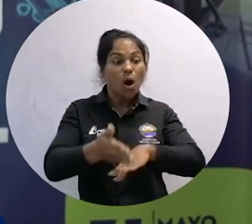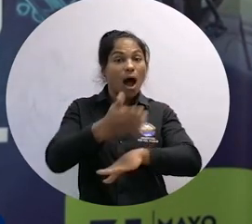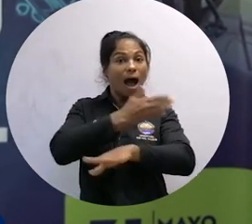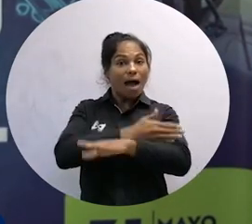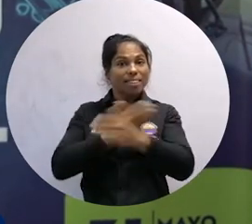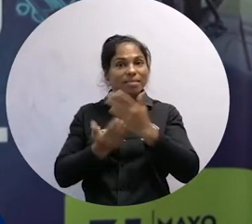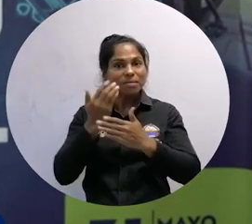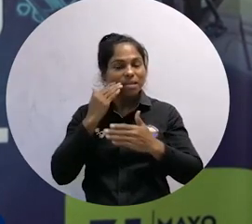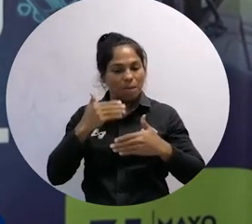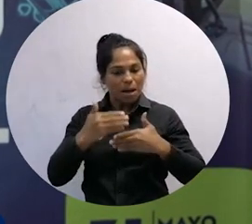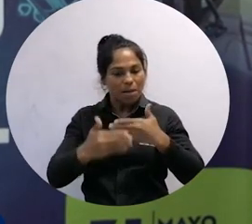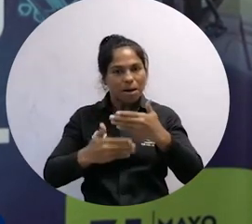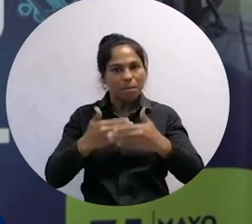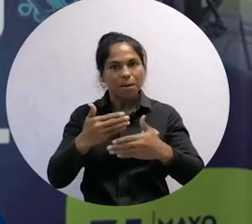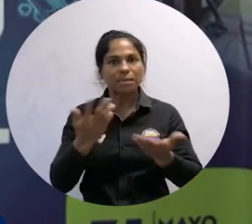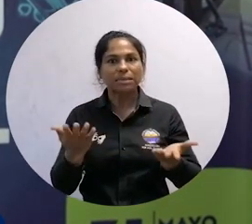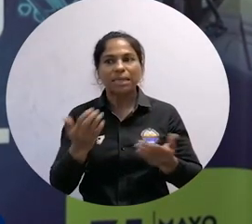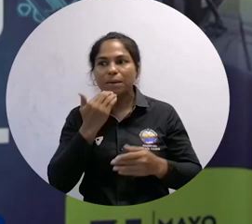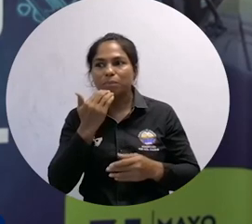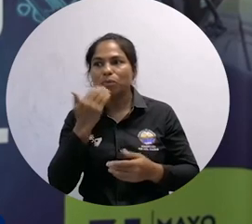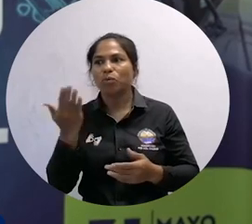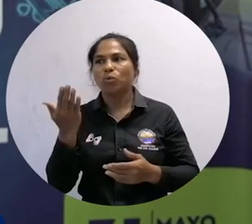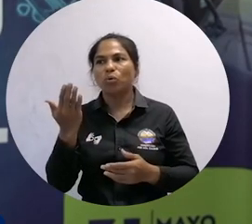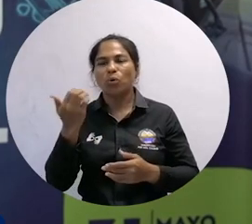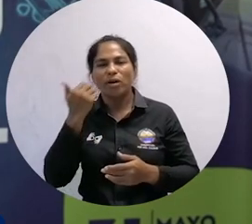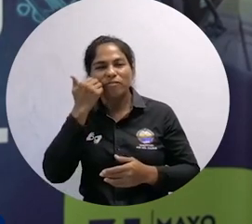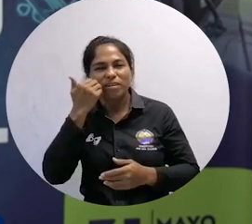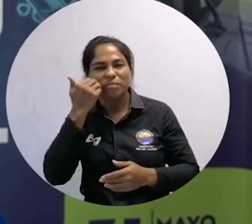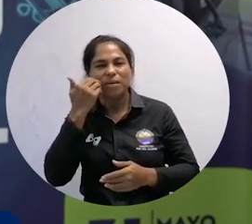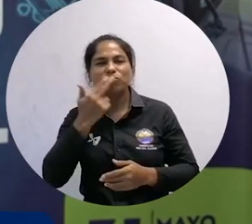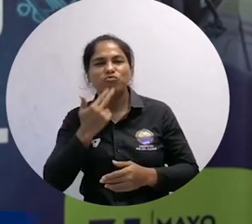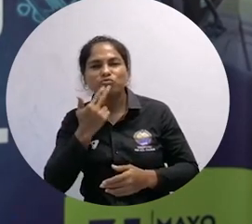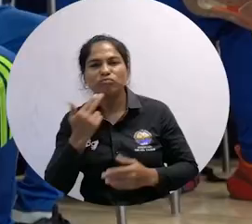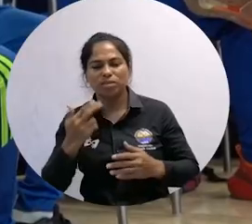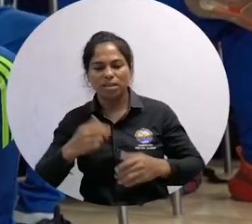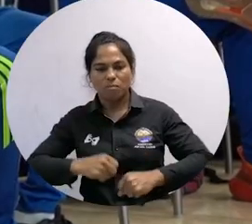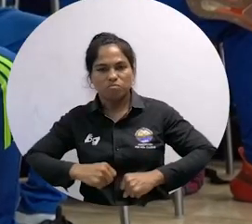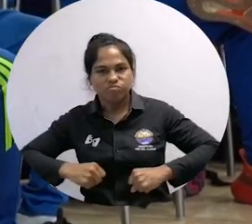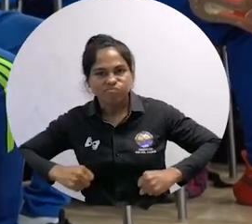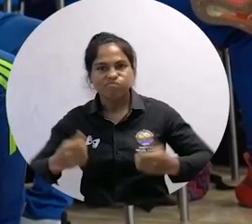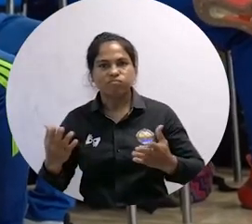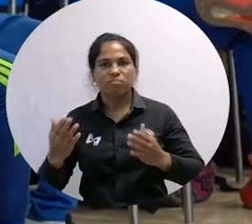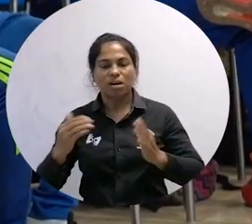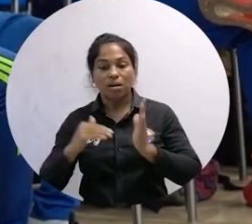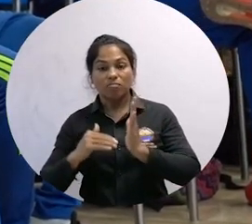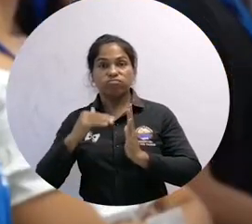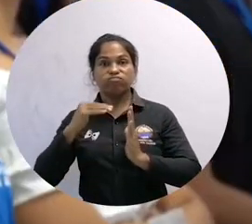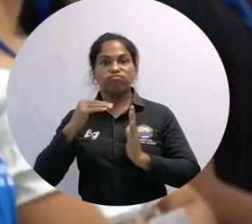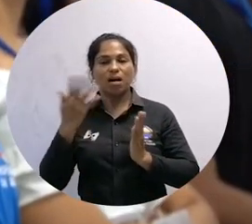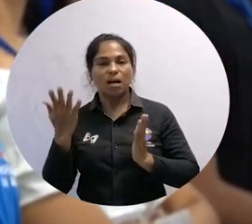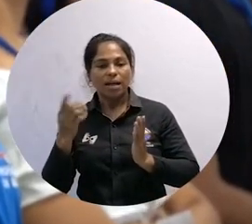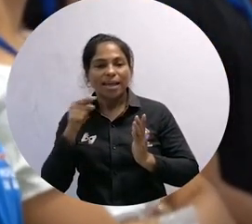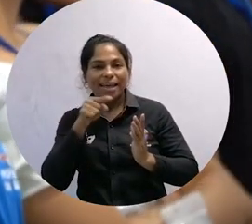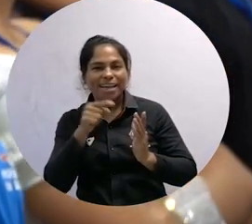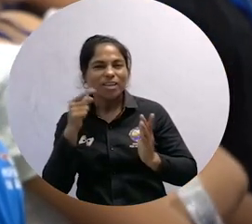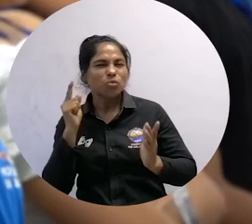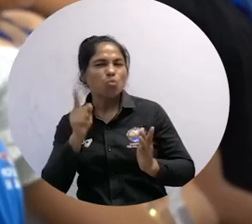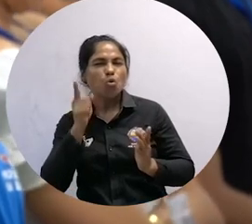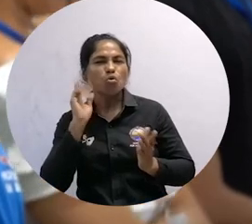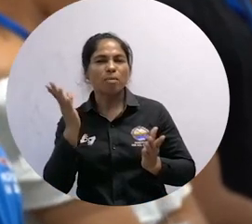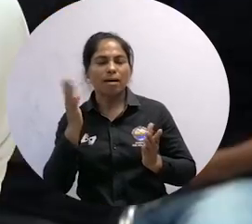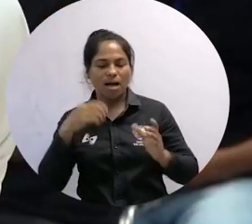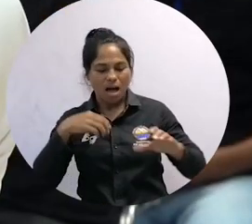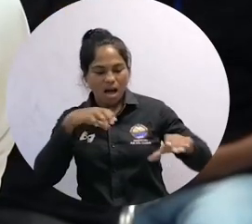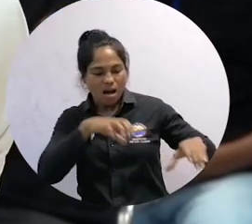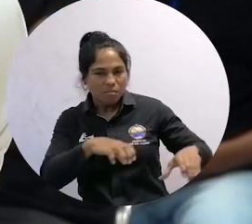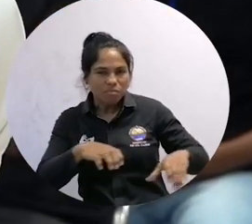tempranas, porque enfermedades como la diabetes, obesidad, prediabetes, hipertensión, están muy asociadas a estilos